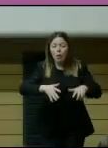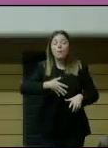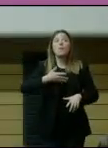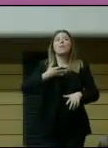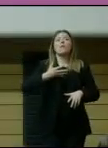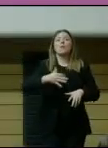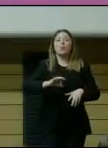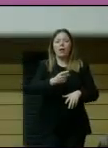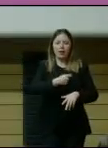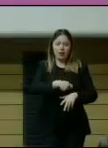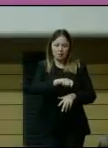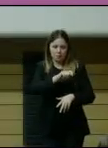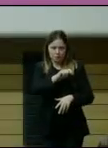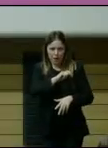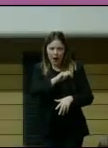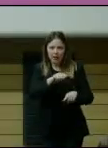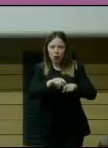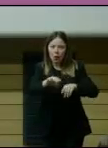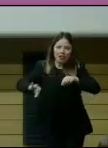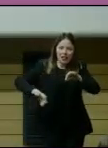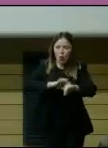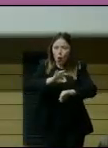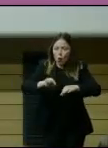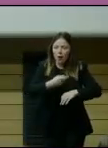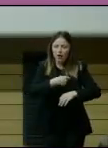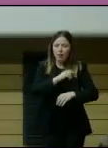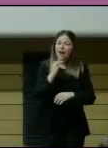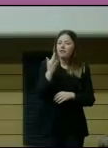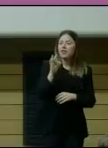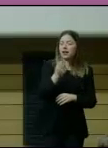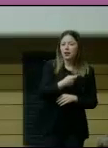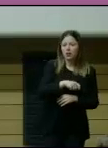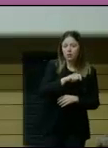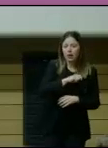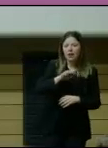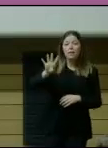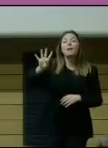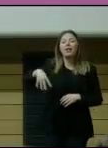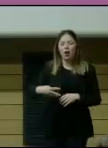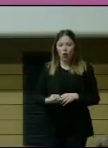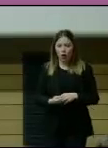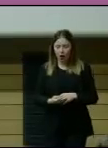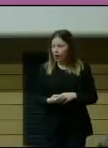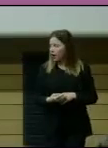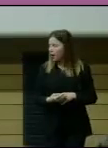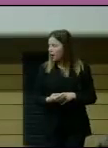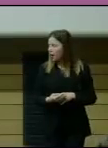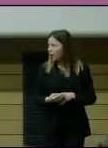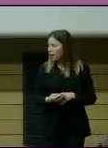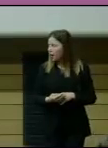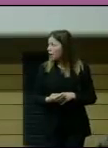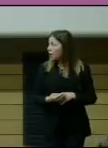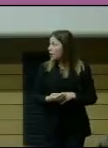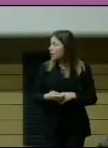haber llegado en España, está circulando, algunos dicen. Fentanilo en España, fentanilo en Barcelona, la